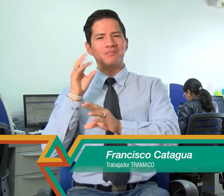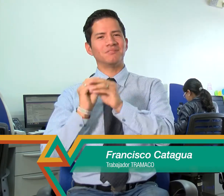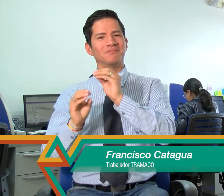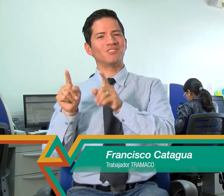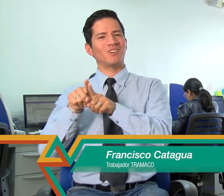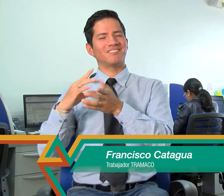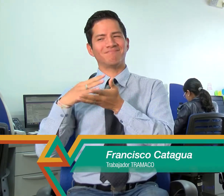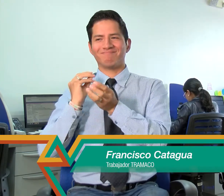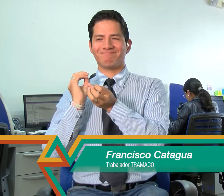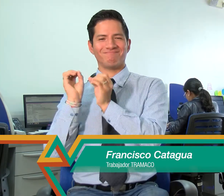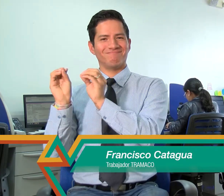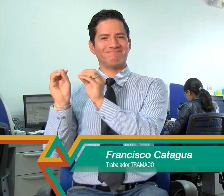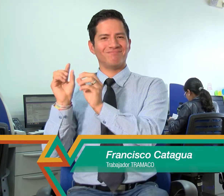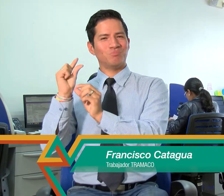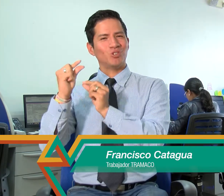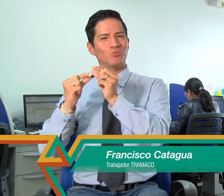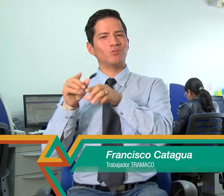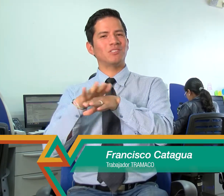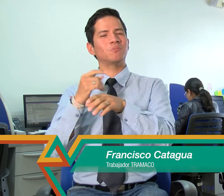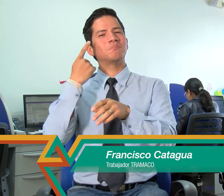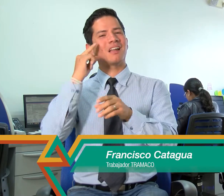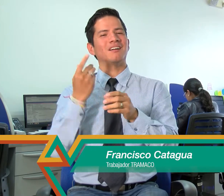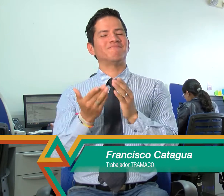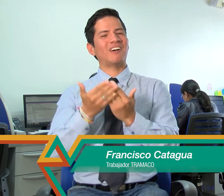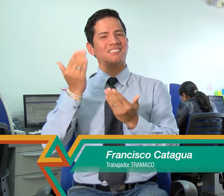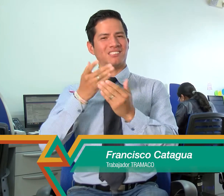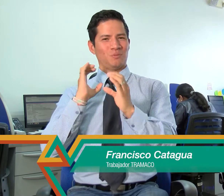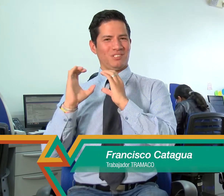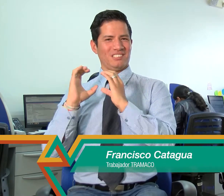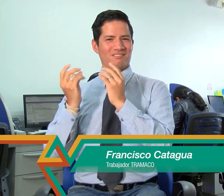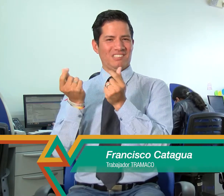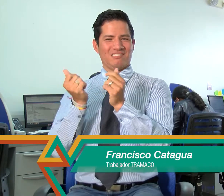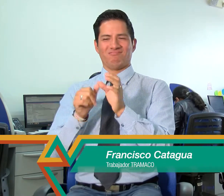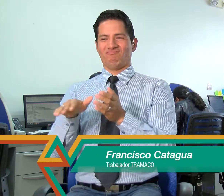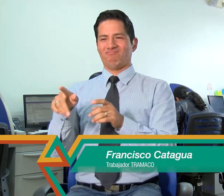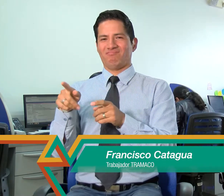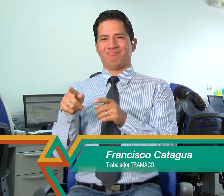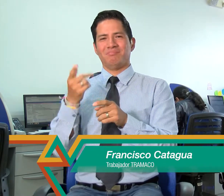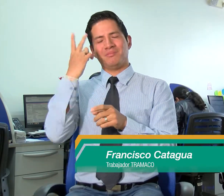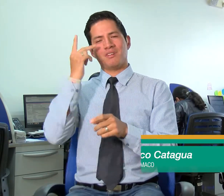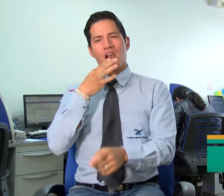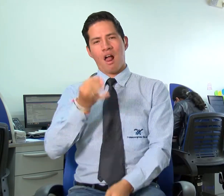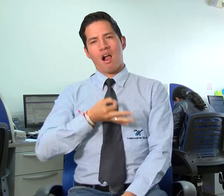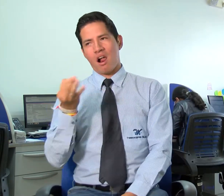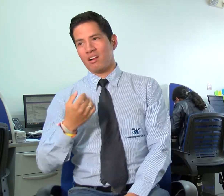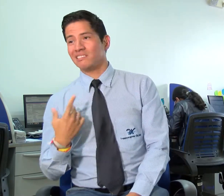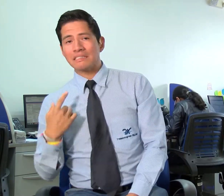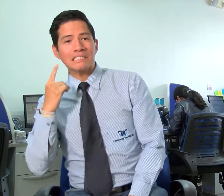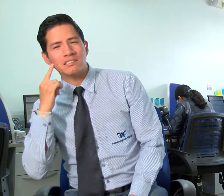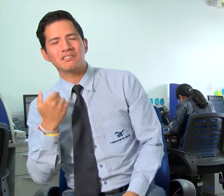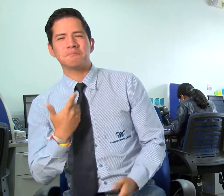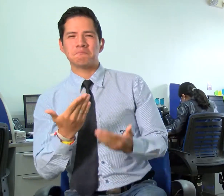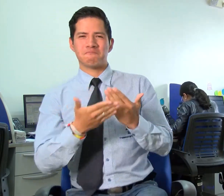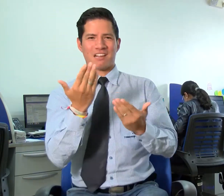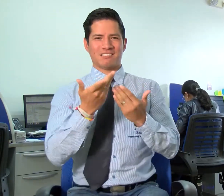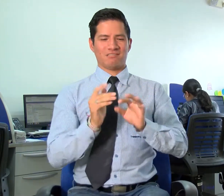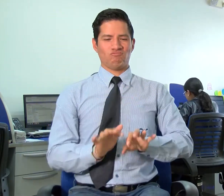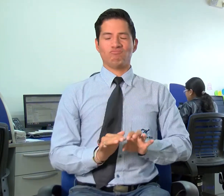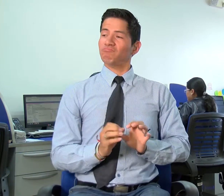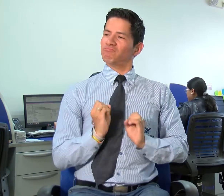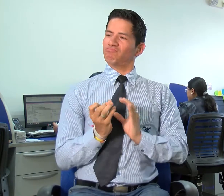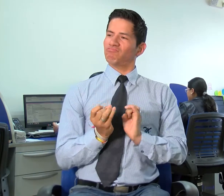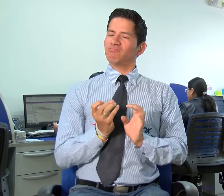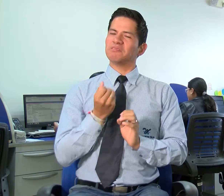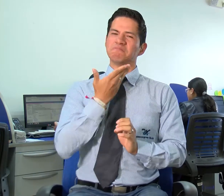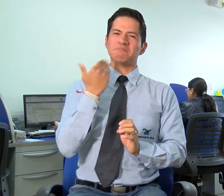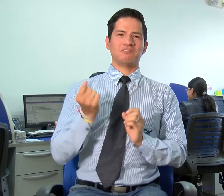Poco a poco les he ido enseñando señas a algunos de mis compañeros. Aquí cuando se comunican hablando y no logro captar por completo de